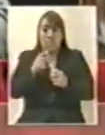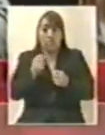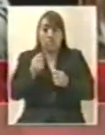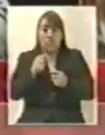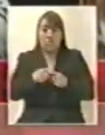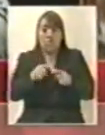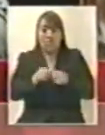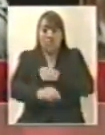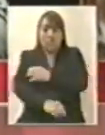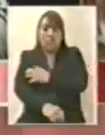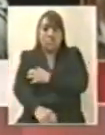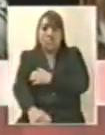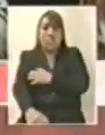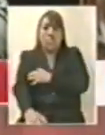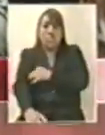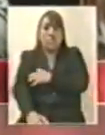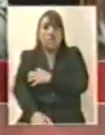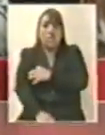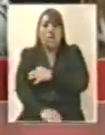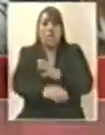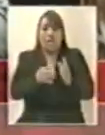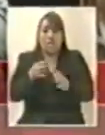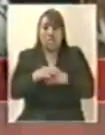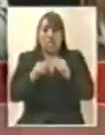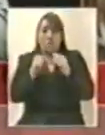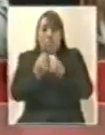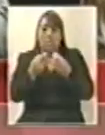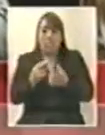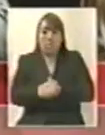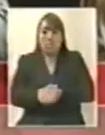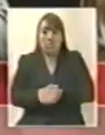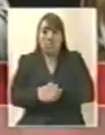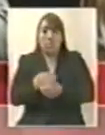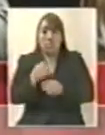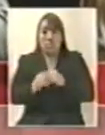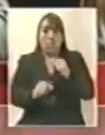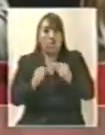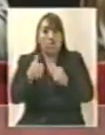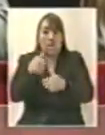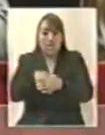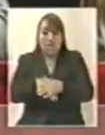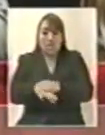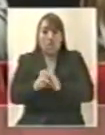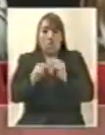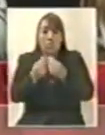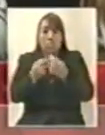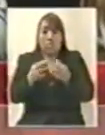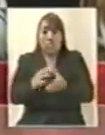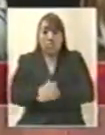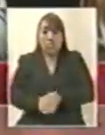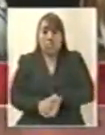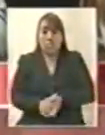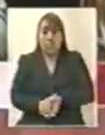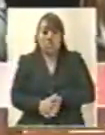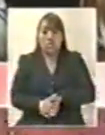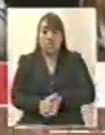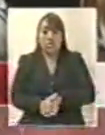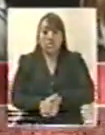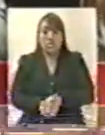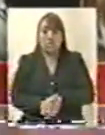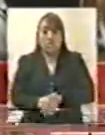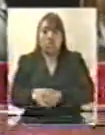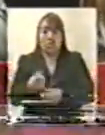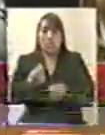partidos, fracciones al interior de los partidos que han sido manejadas de diferente naturaleza,